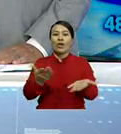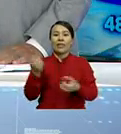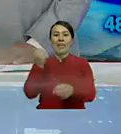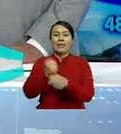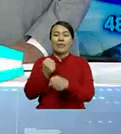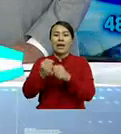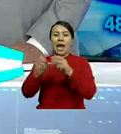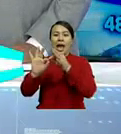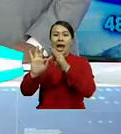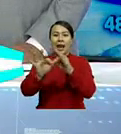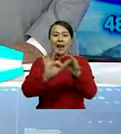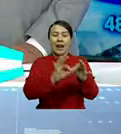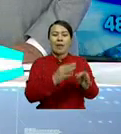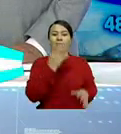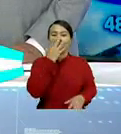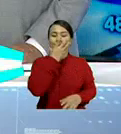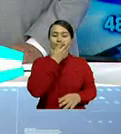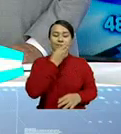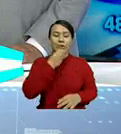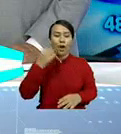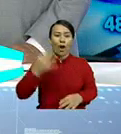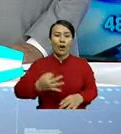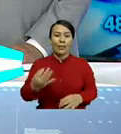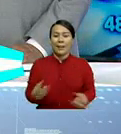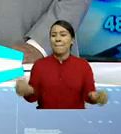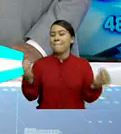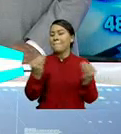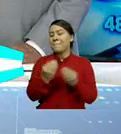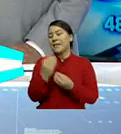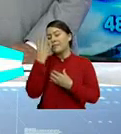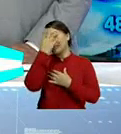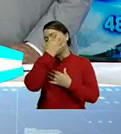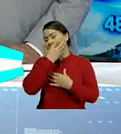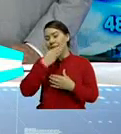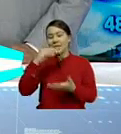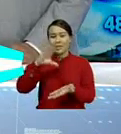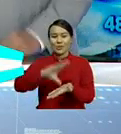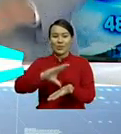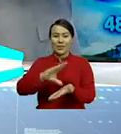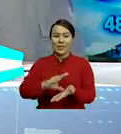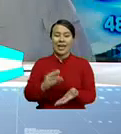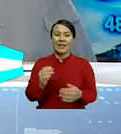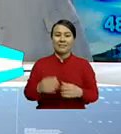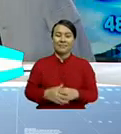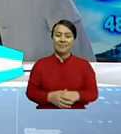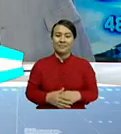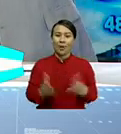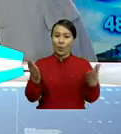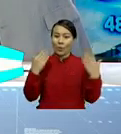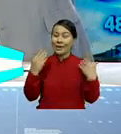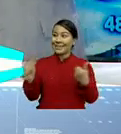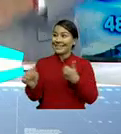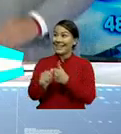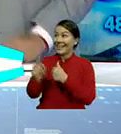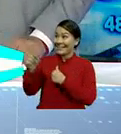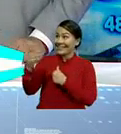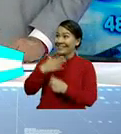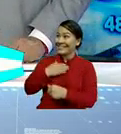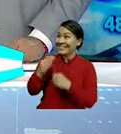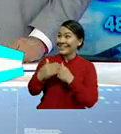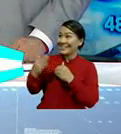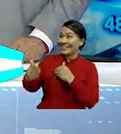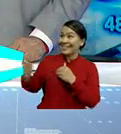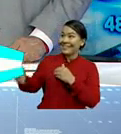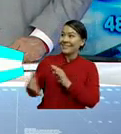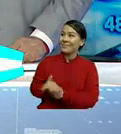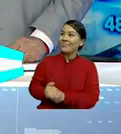y tesoneramente para poner más linda a la Perla del Pacífico. Ya tenemos ahí cerca de donde tú estás a